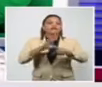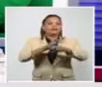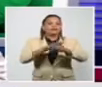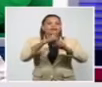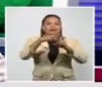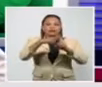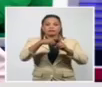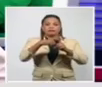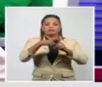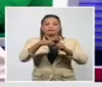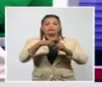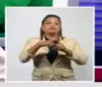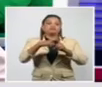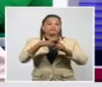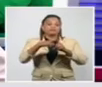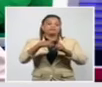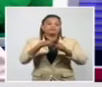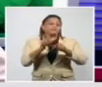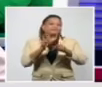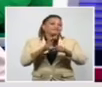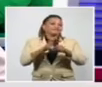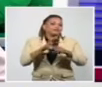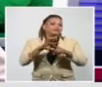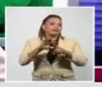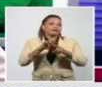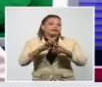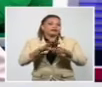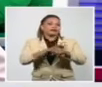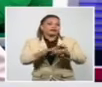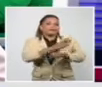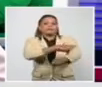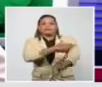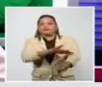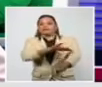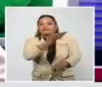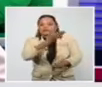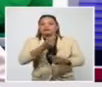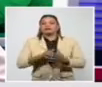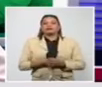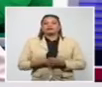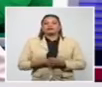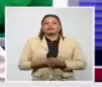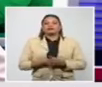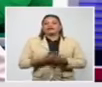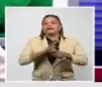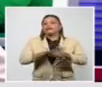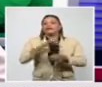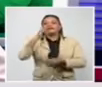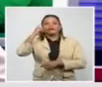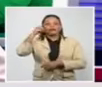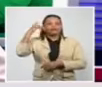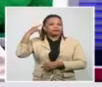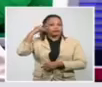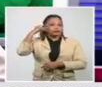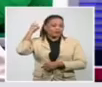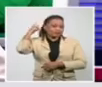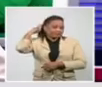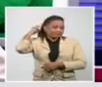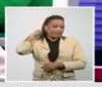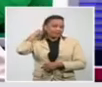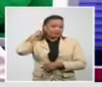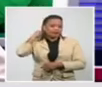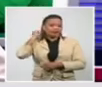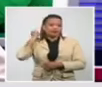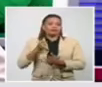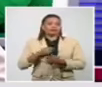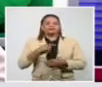tenía lamentablemente, hipertensión arterial, enfermedad cerebrovascular isquémica,